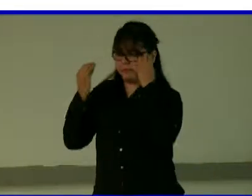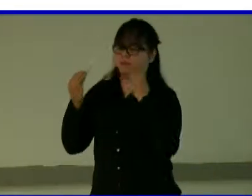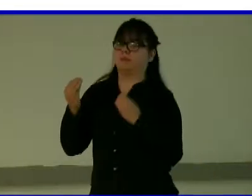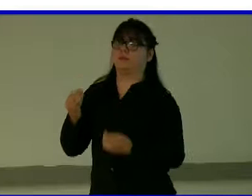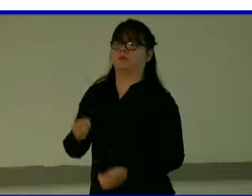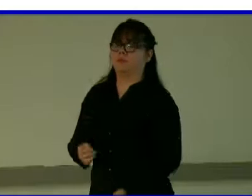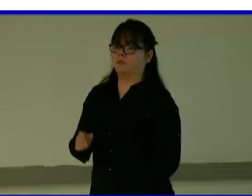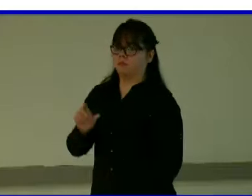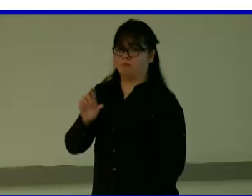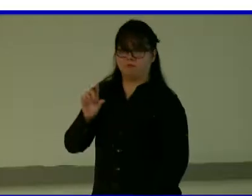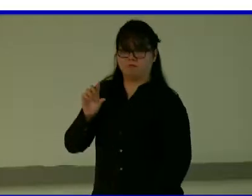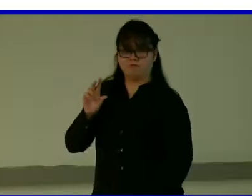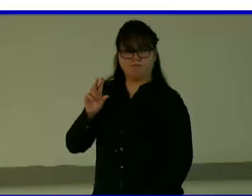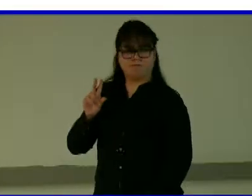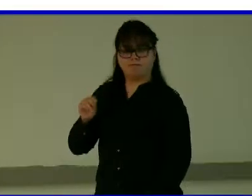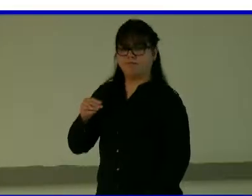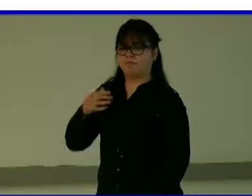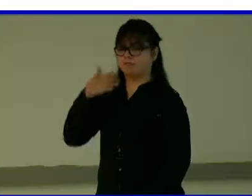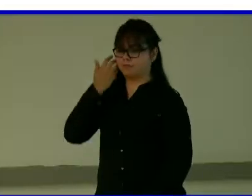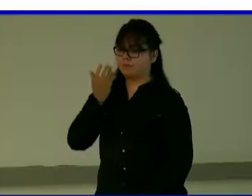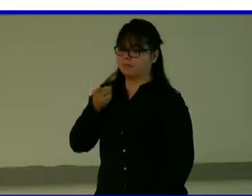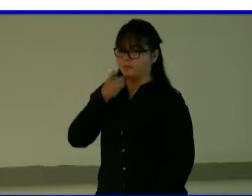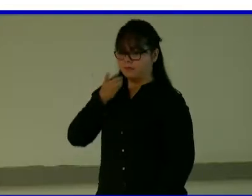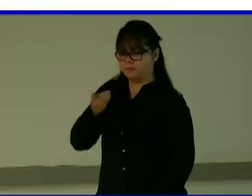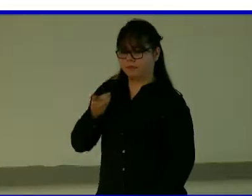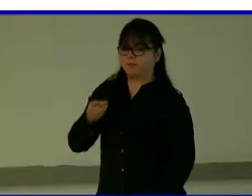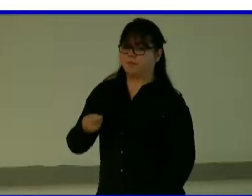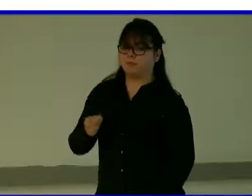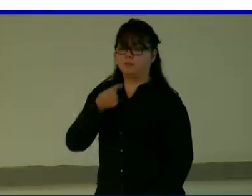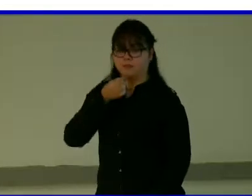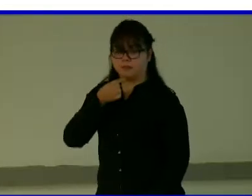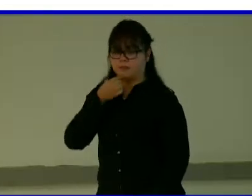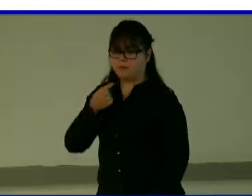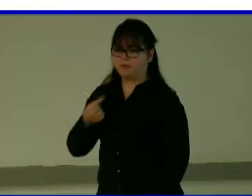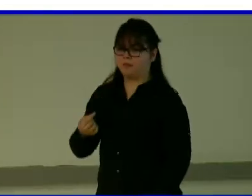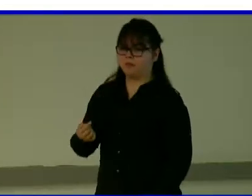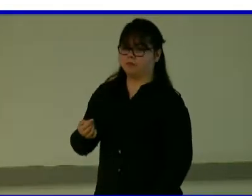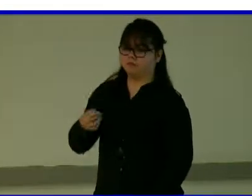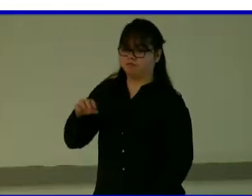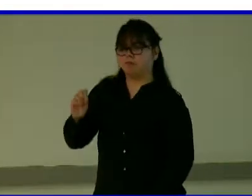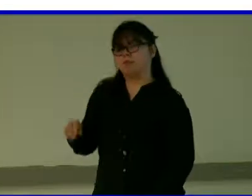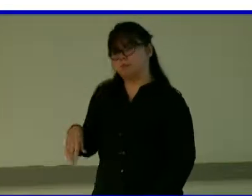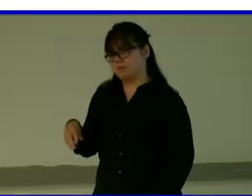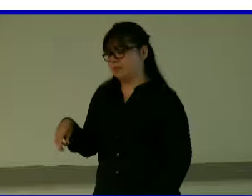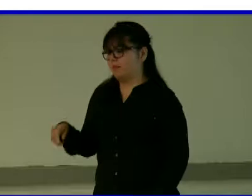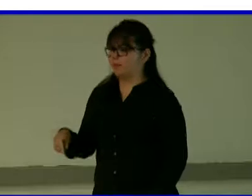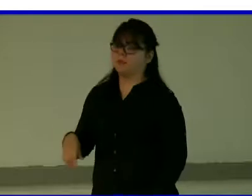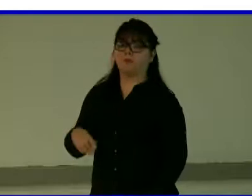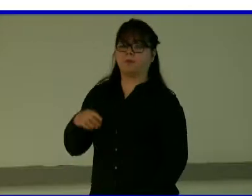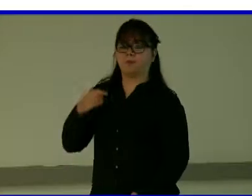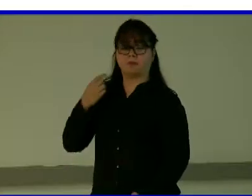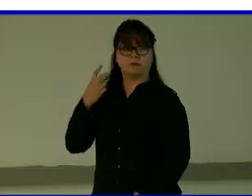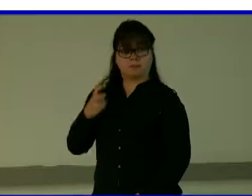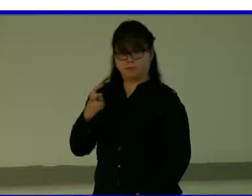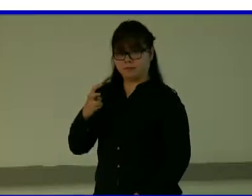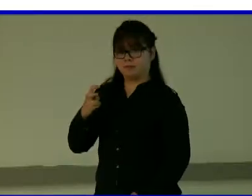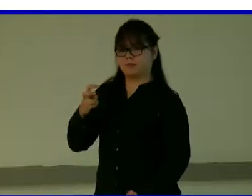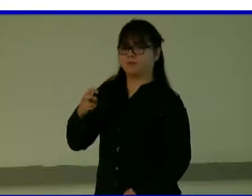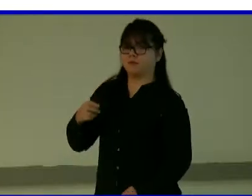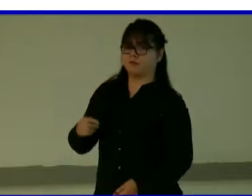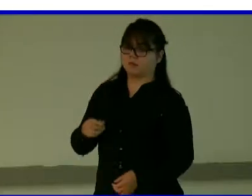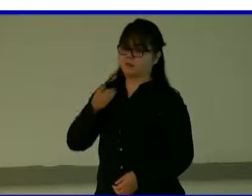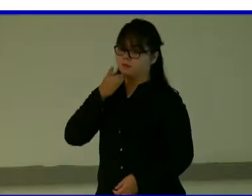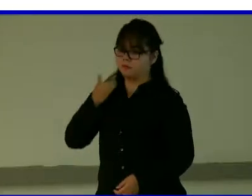ganas de leer, que no quiere poner esfuerzo. ¿Okay? Que está caracterizado por síntomas de